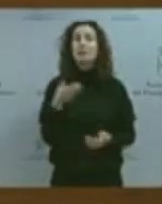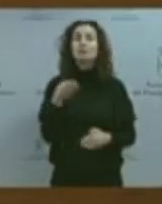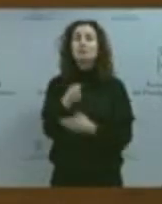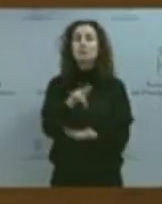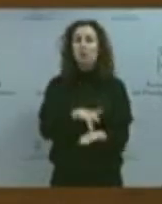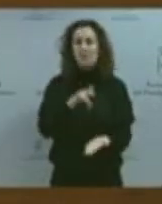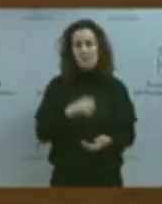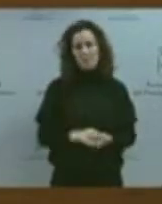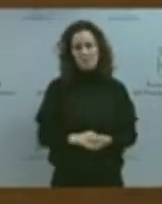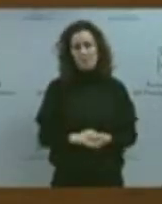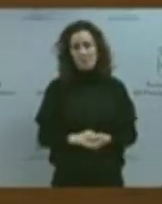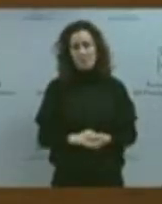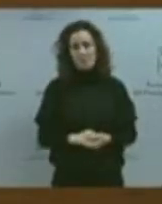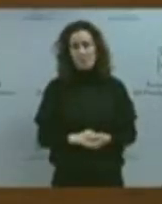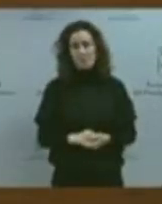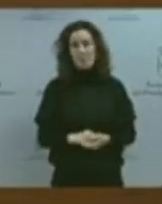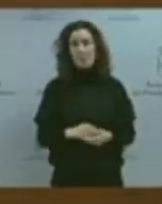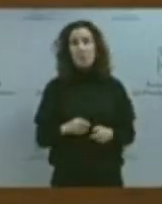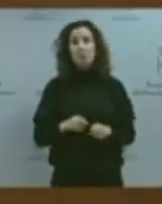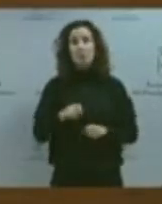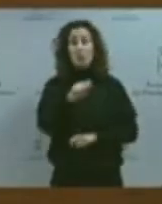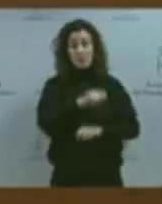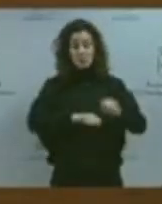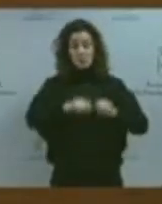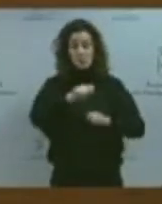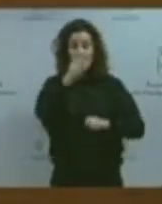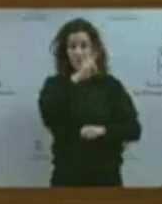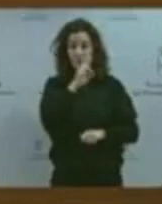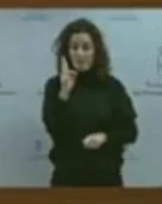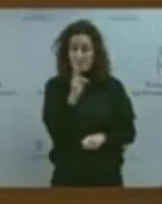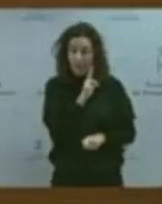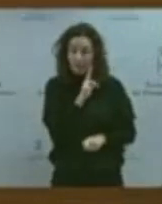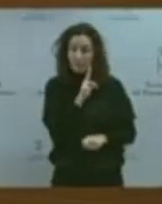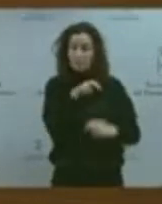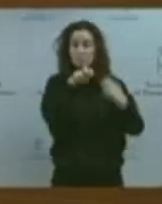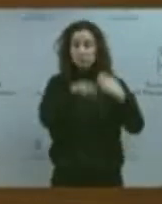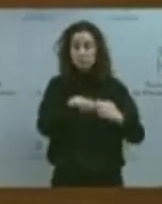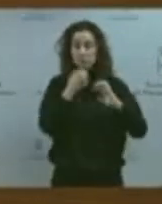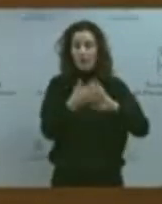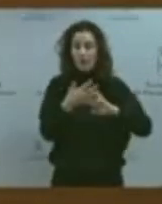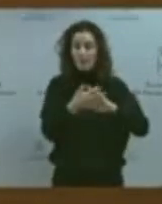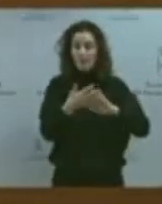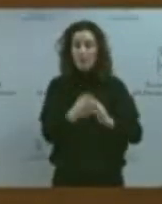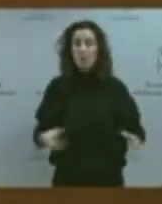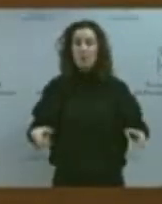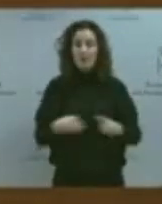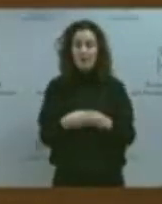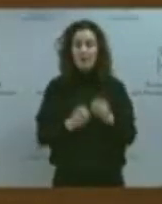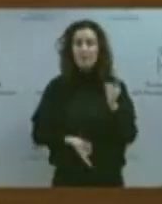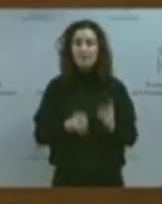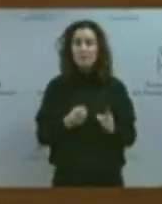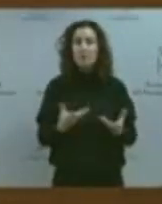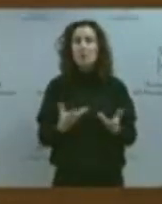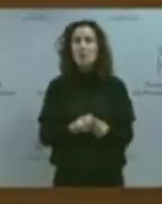la Asociación de Padres y Madres, así como el equipo directivo y un equipo también de la alcaldía, la señora alcaldesa y al